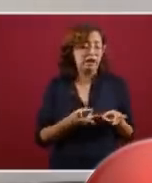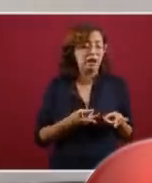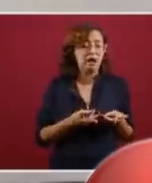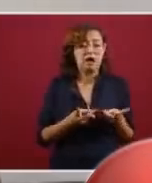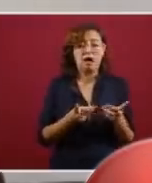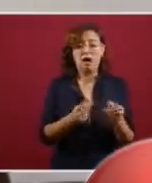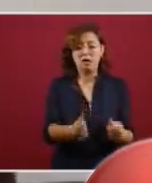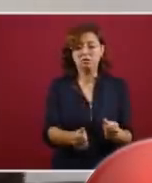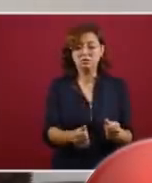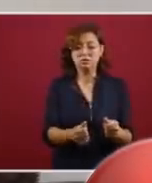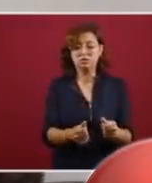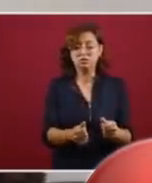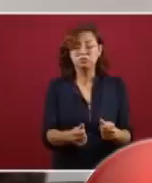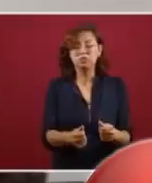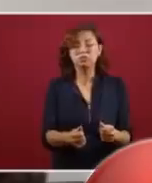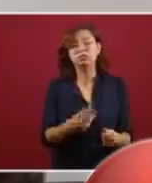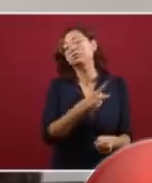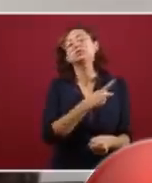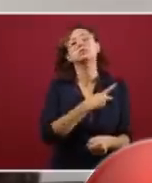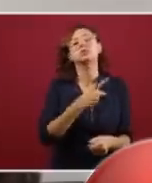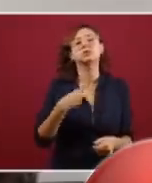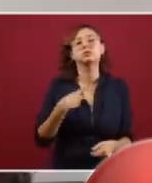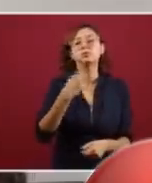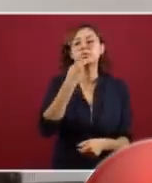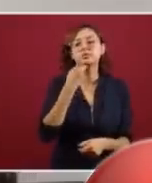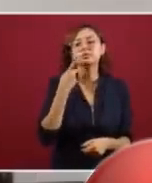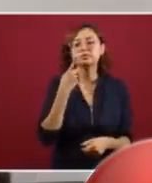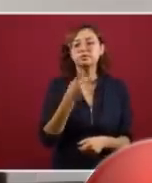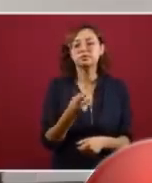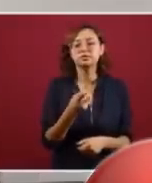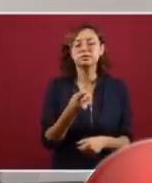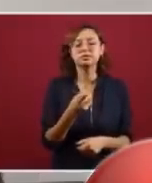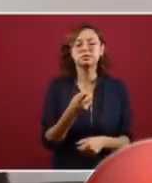lo tengo que decir también, se ha venido